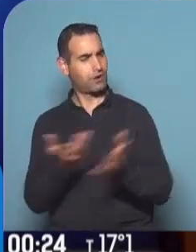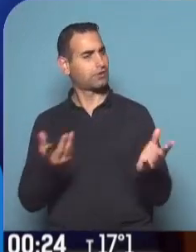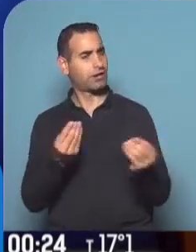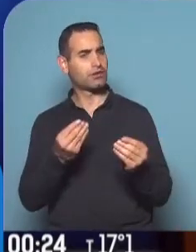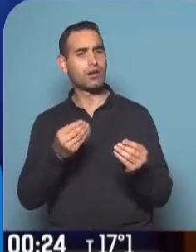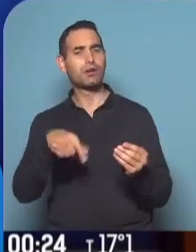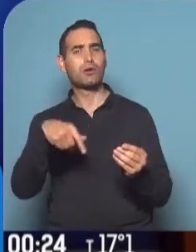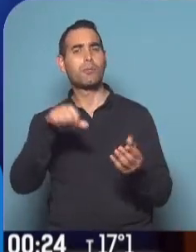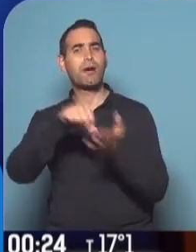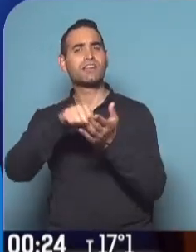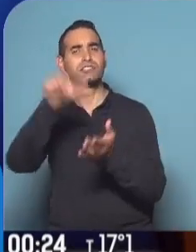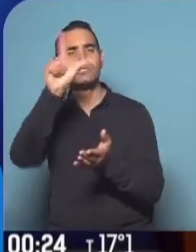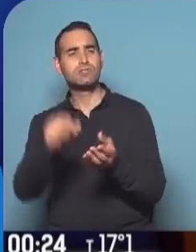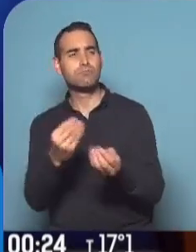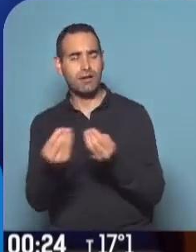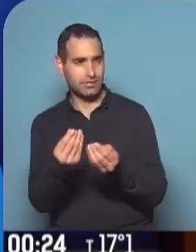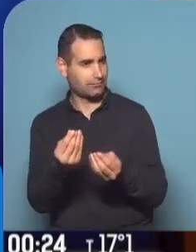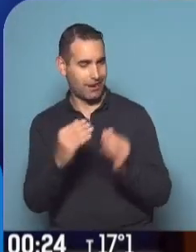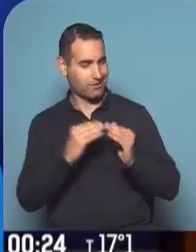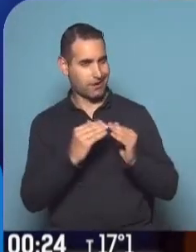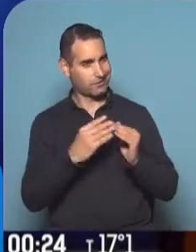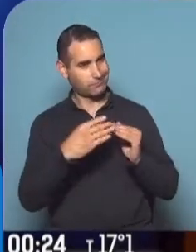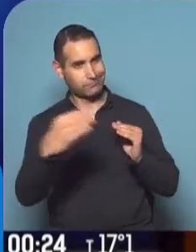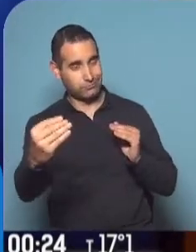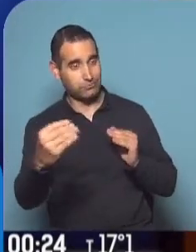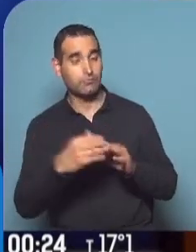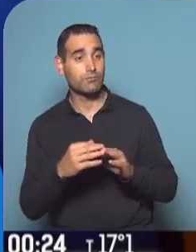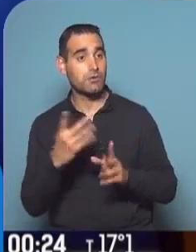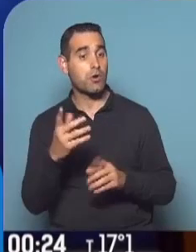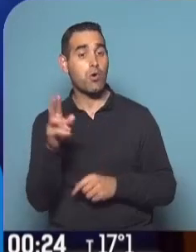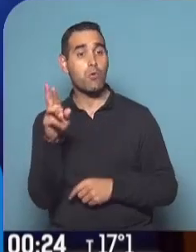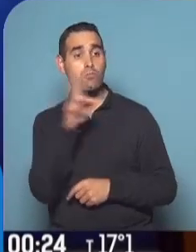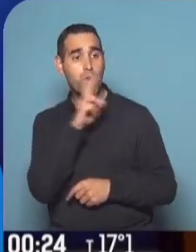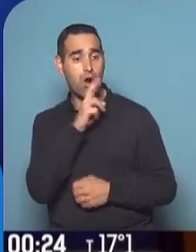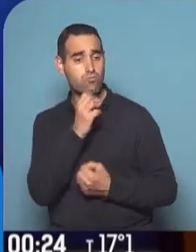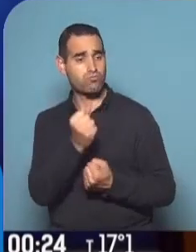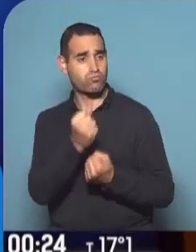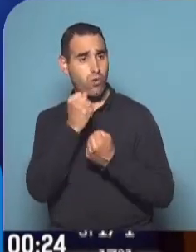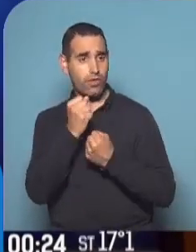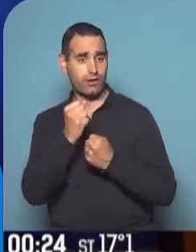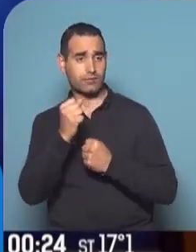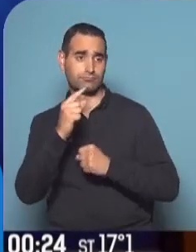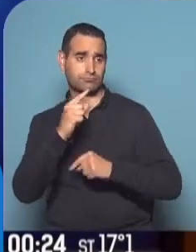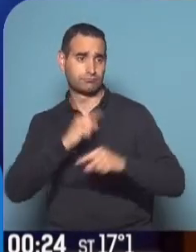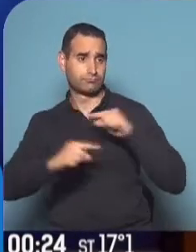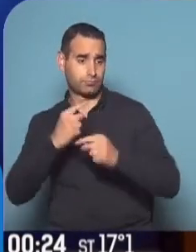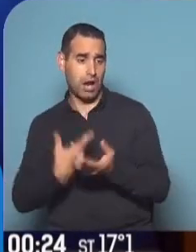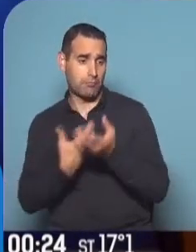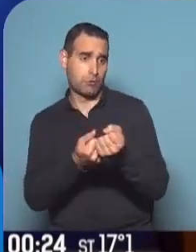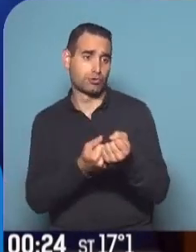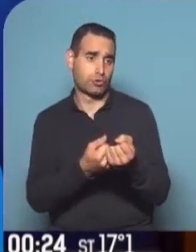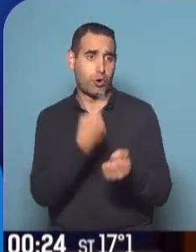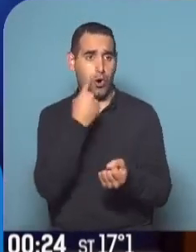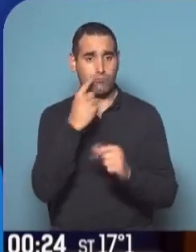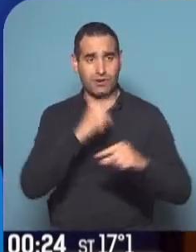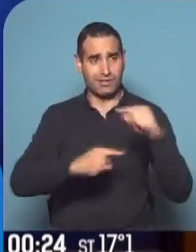y me parece que esté matriarcado finalmente no hacía más que sostener el viejo patriarcado que había fundado a néstor kirchner